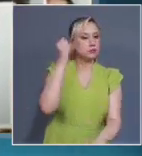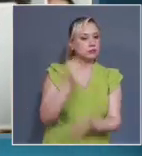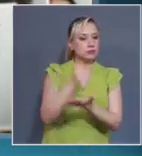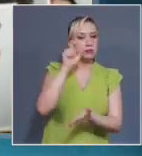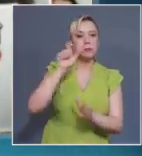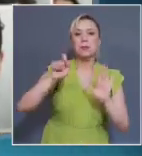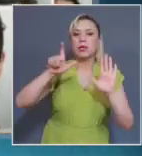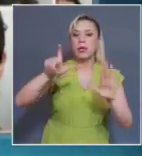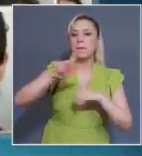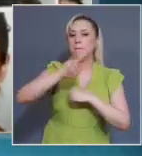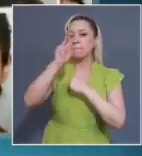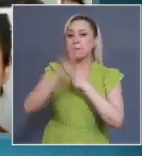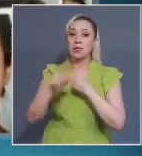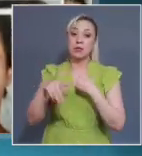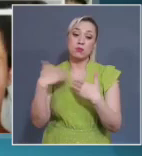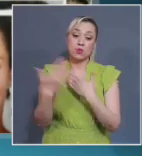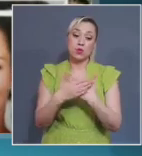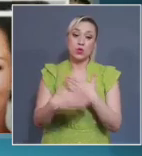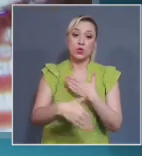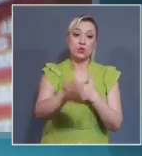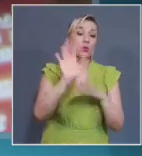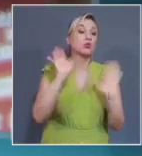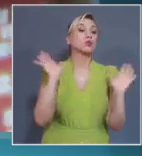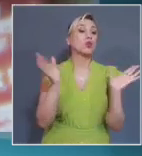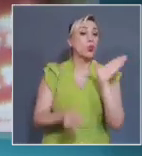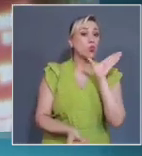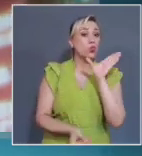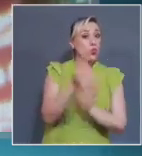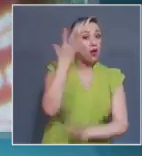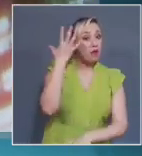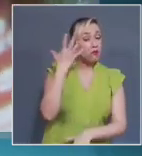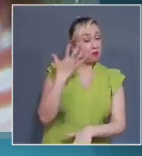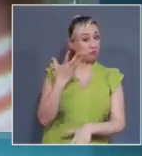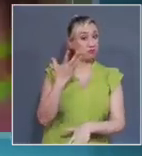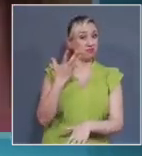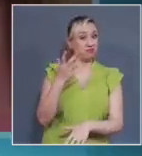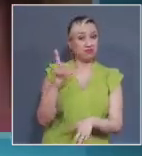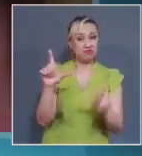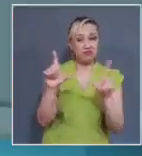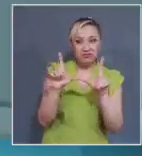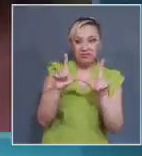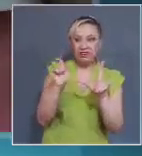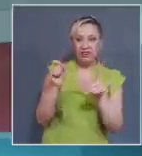año. Para el canal del Poder Judicial de la Federación, Héctor García Mejía.